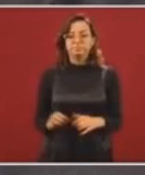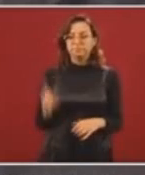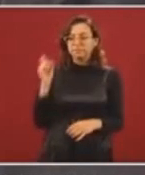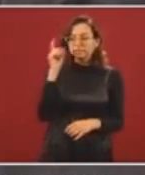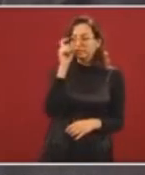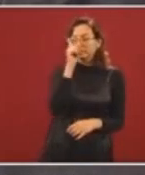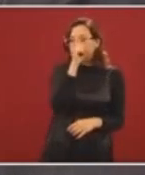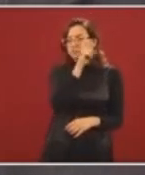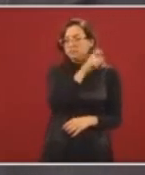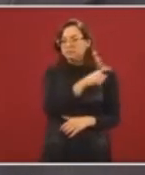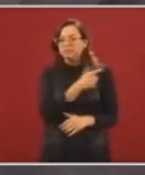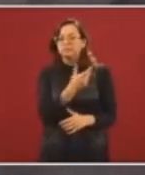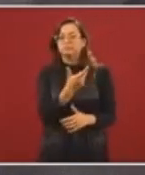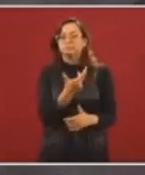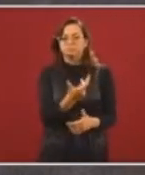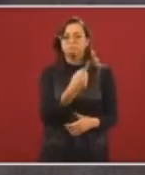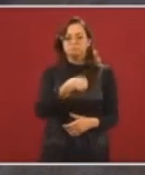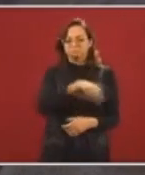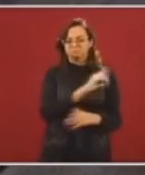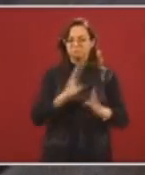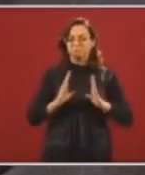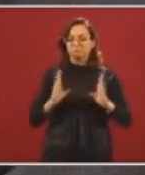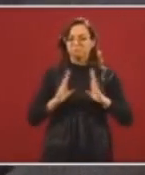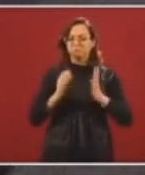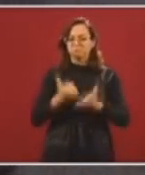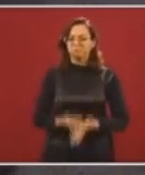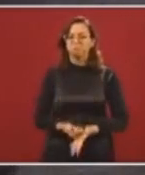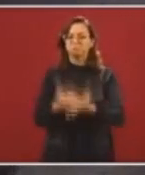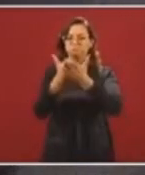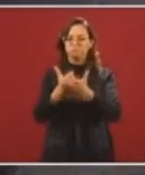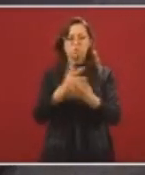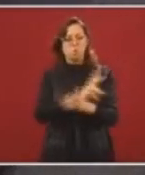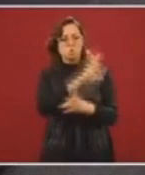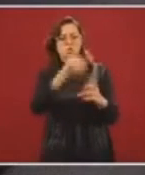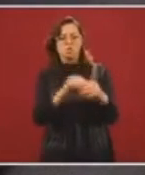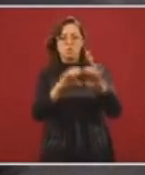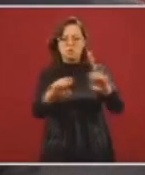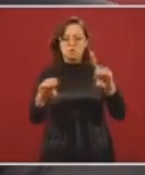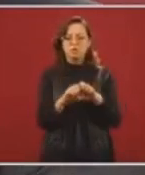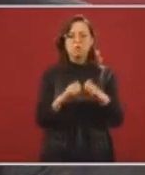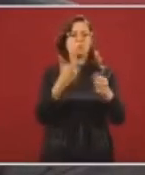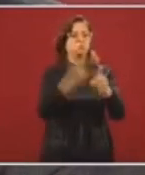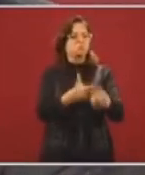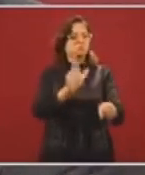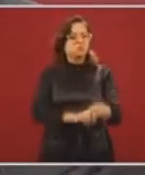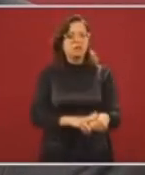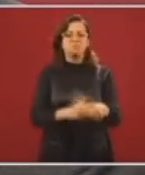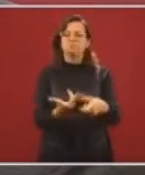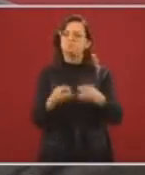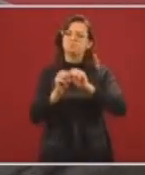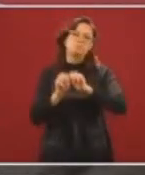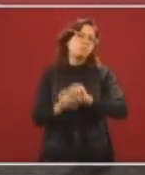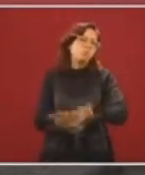difíciles, donde ellos puedan, con todo su equipo, con todas sus instalaciones,